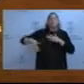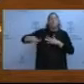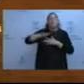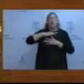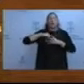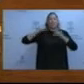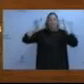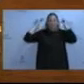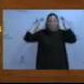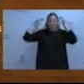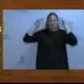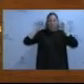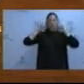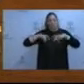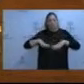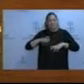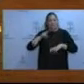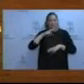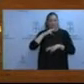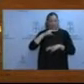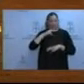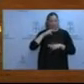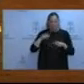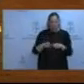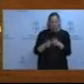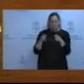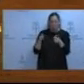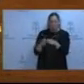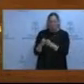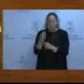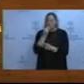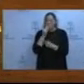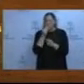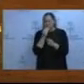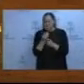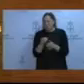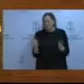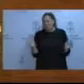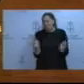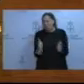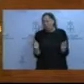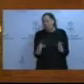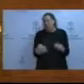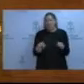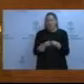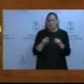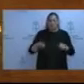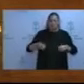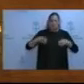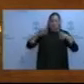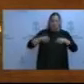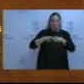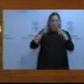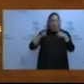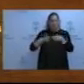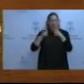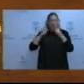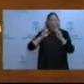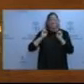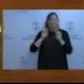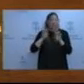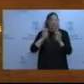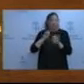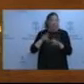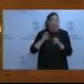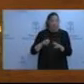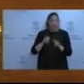cochambroso, comedores con hacinamiento, edificios sobresaturados, aulas de otro siglo, reparaciones básicas sin arreglar en 15 años, que ya no son